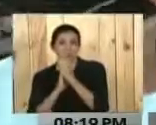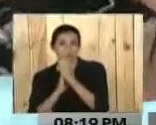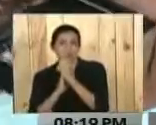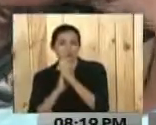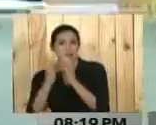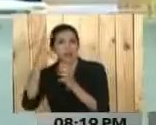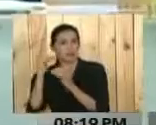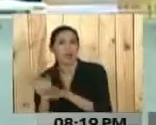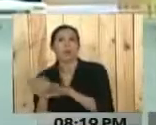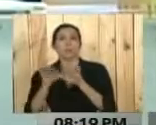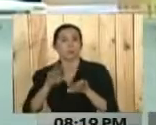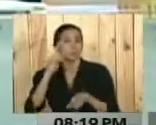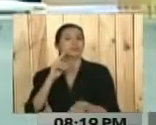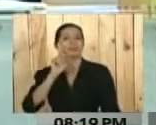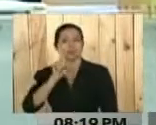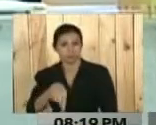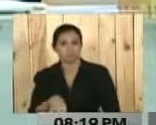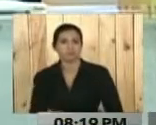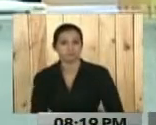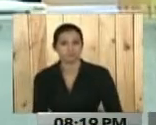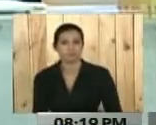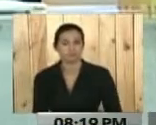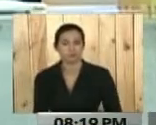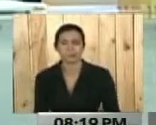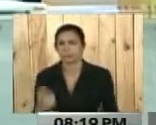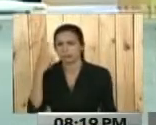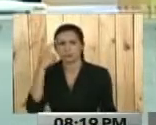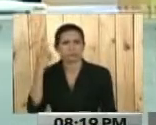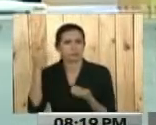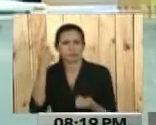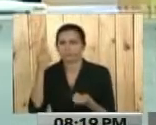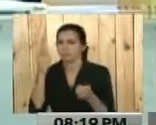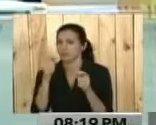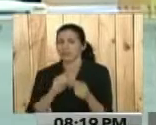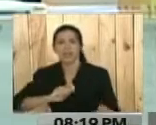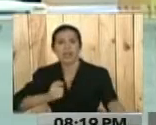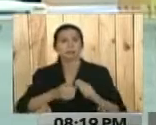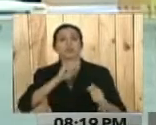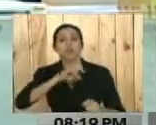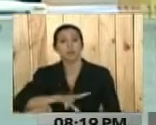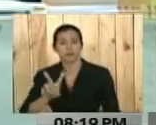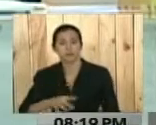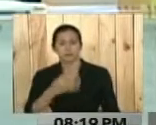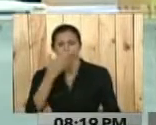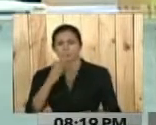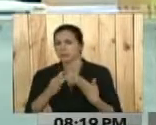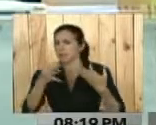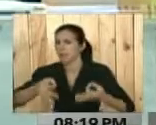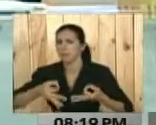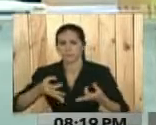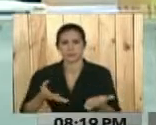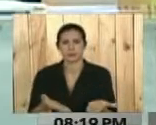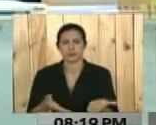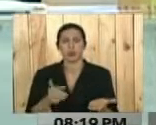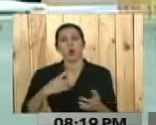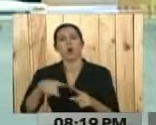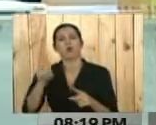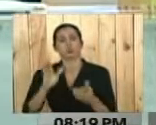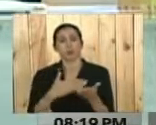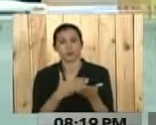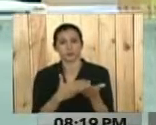Simón Bolívar. Cosas que han marcado nuestra historia para siempre. Y también tenemos este libro que